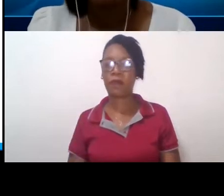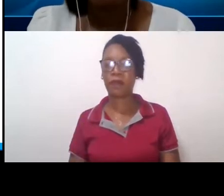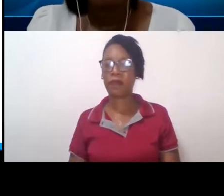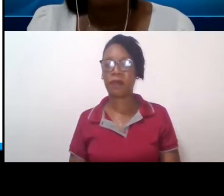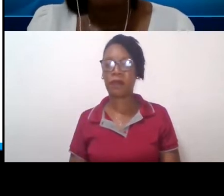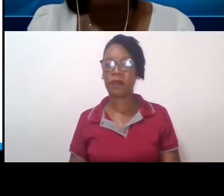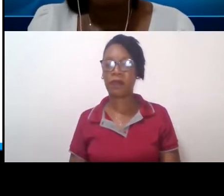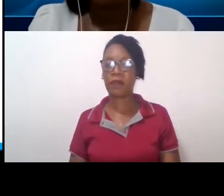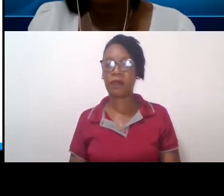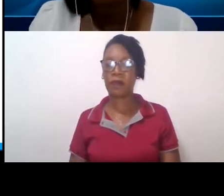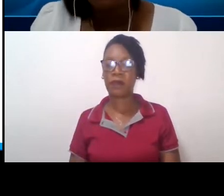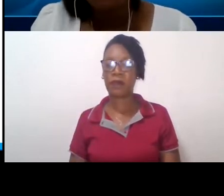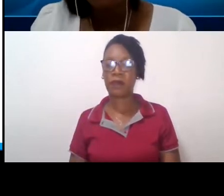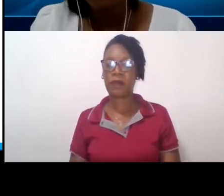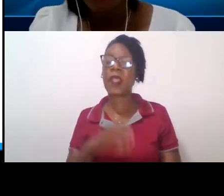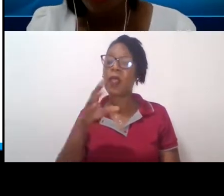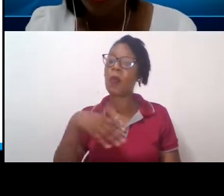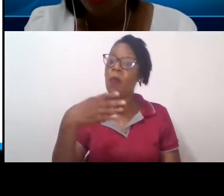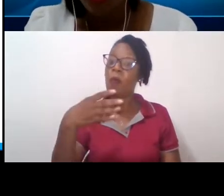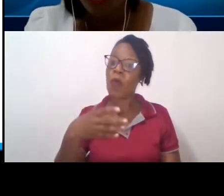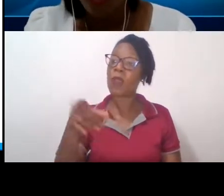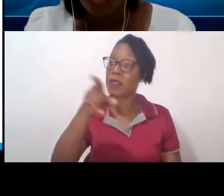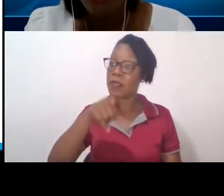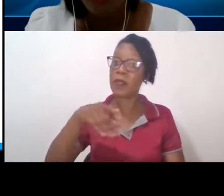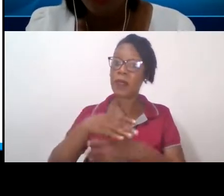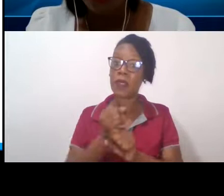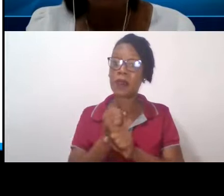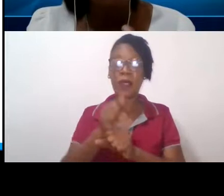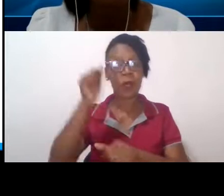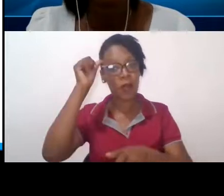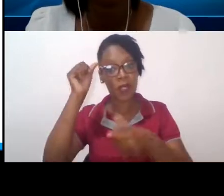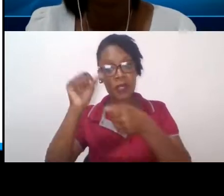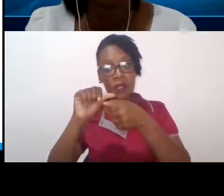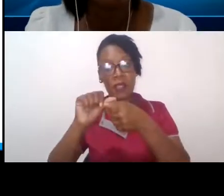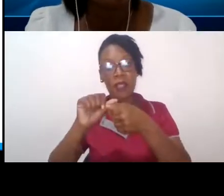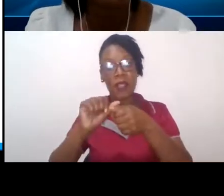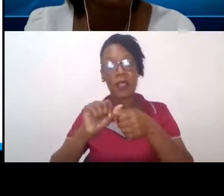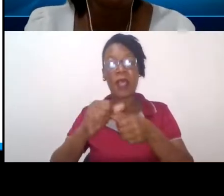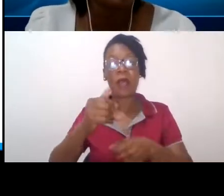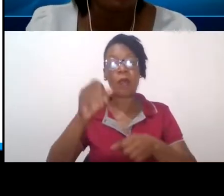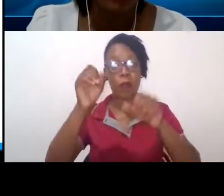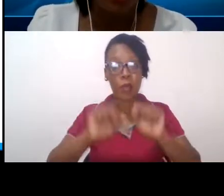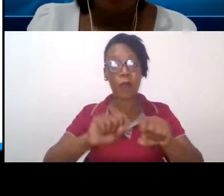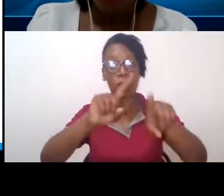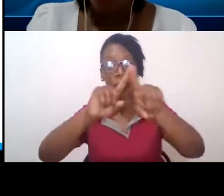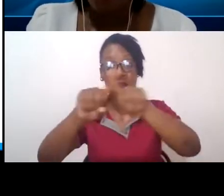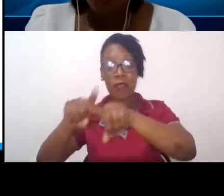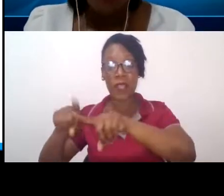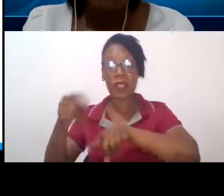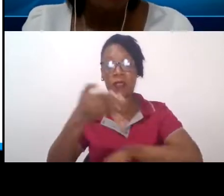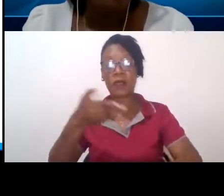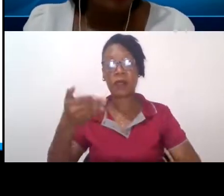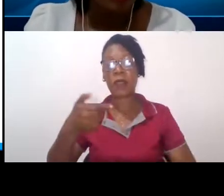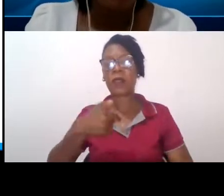No. Cuando estemos haciendo esto, recuerden que podemos utilizar diferentes recursos a la hora de explicar. Yo